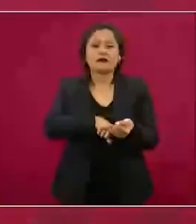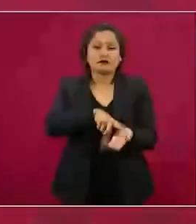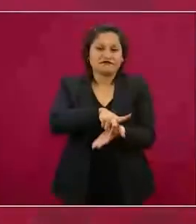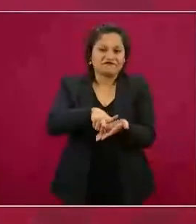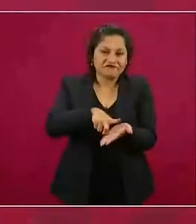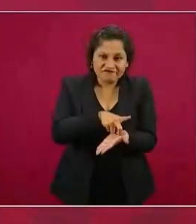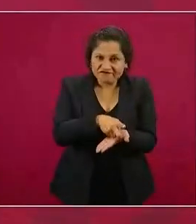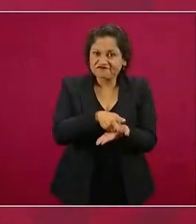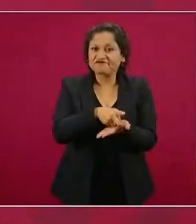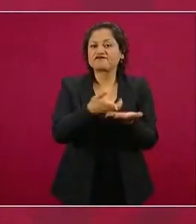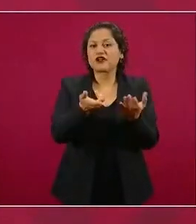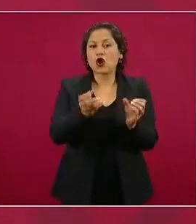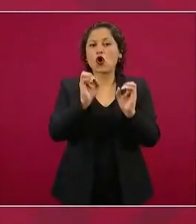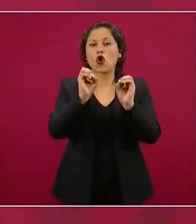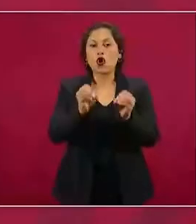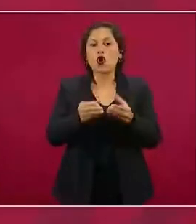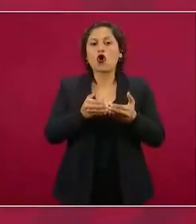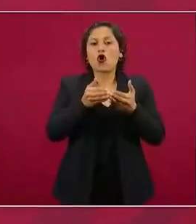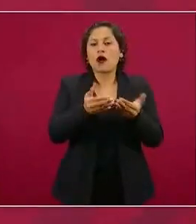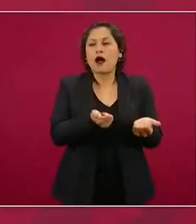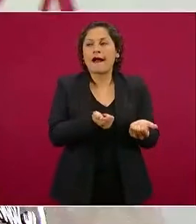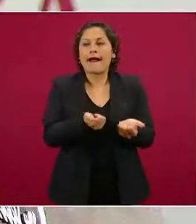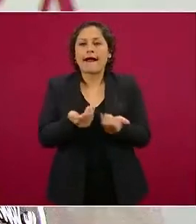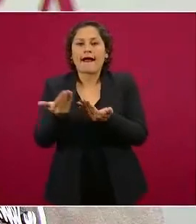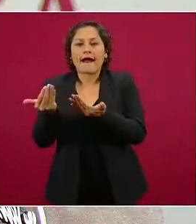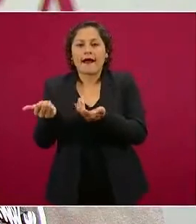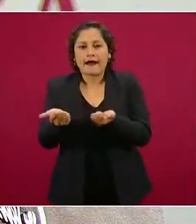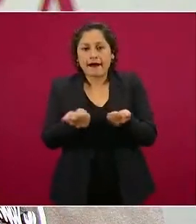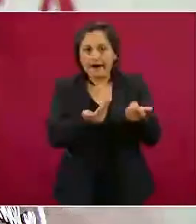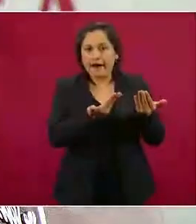y embarcaciones